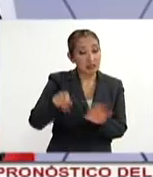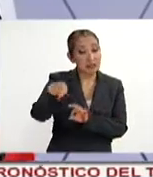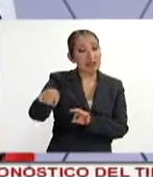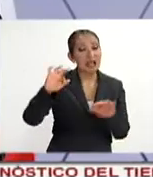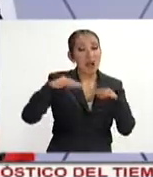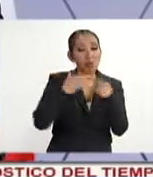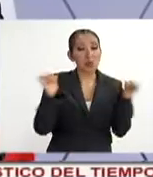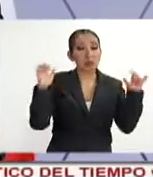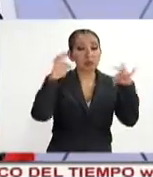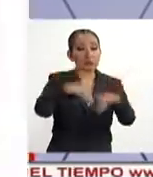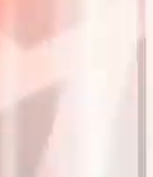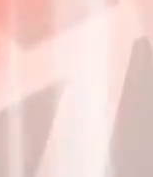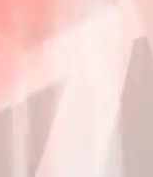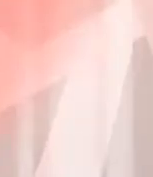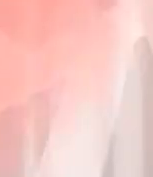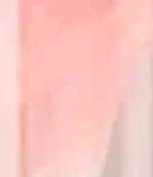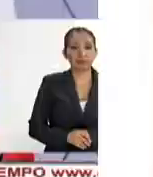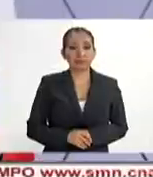este encuentro.